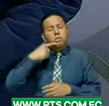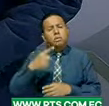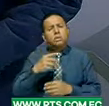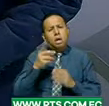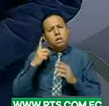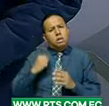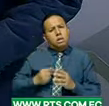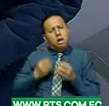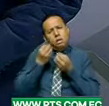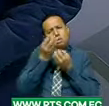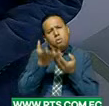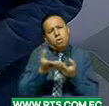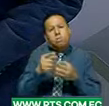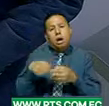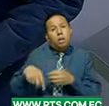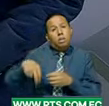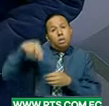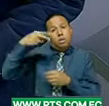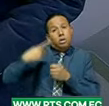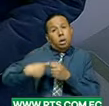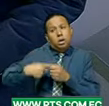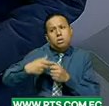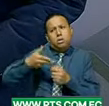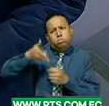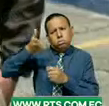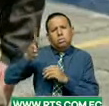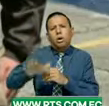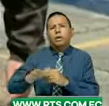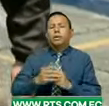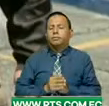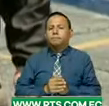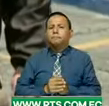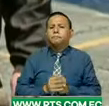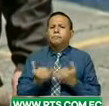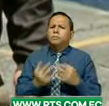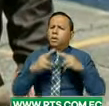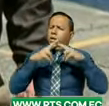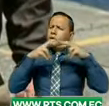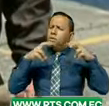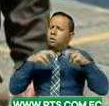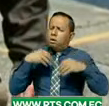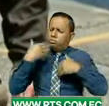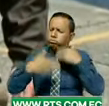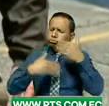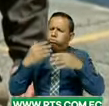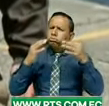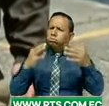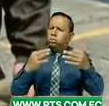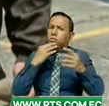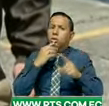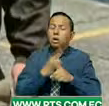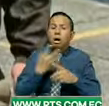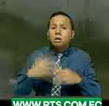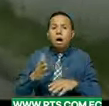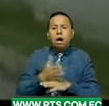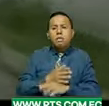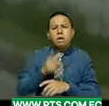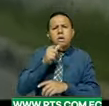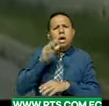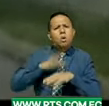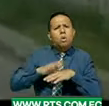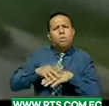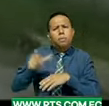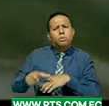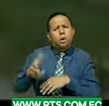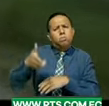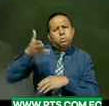sicariato registrado al norte de la capital. Que las investigaciones avanzan a buen ritmo, saben quién sería el autor intelectual y buscan